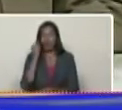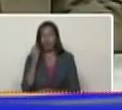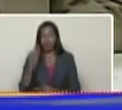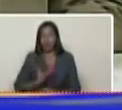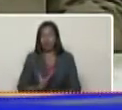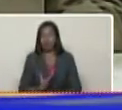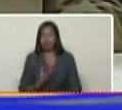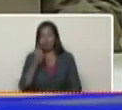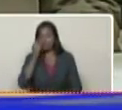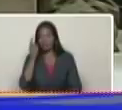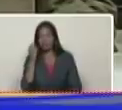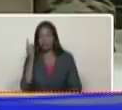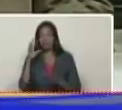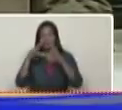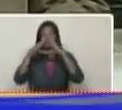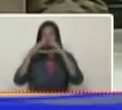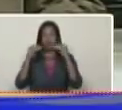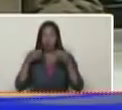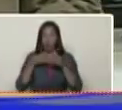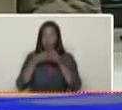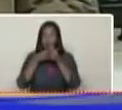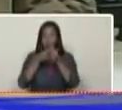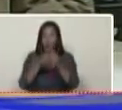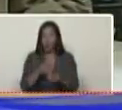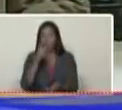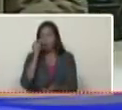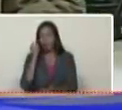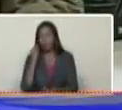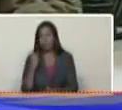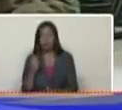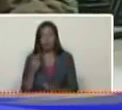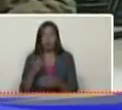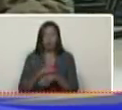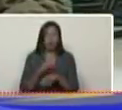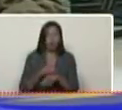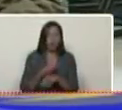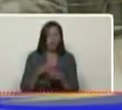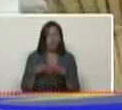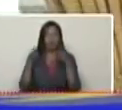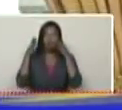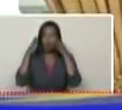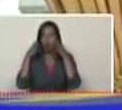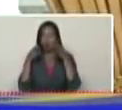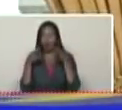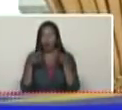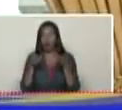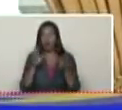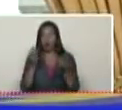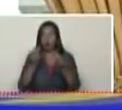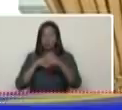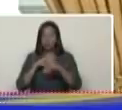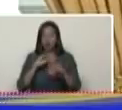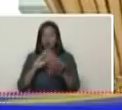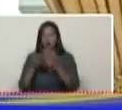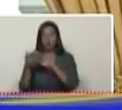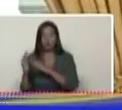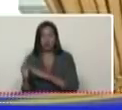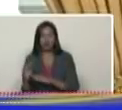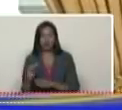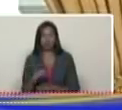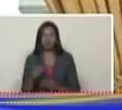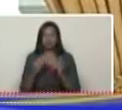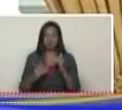alcaldes, alcaldesas, líderes, lideresas del poder popular, consejos comunales, vamos a elevar